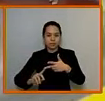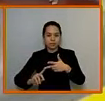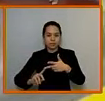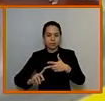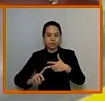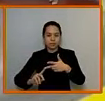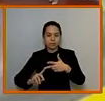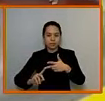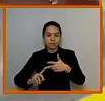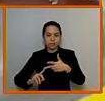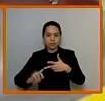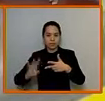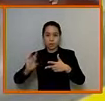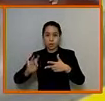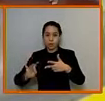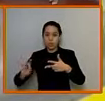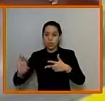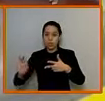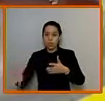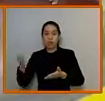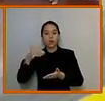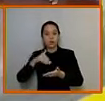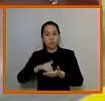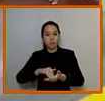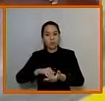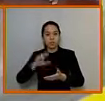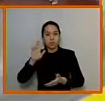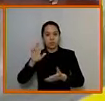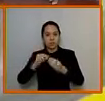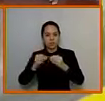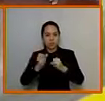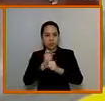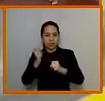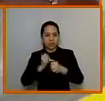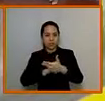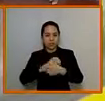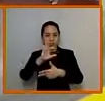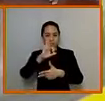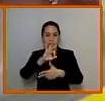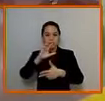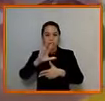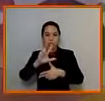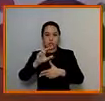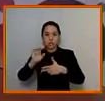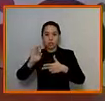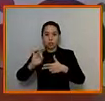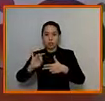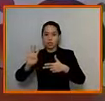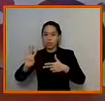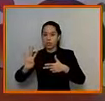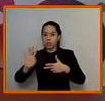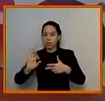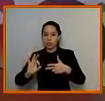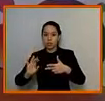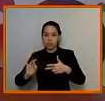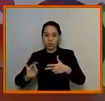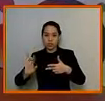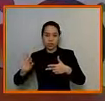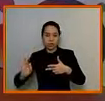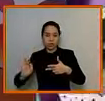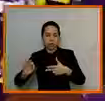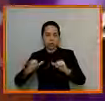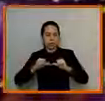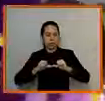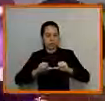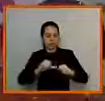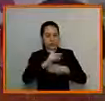Y este es el 89. Repito los tres números afortunados. 93, 84 y 89.